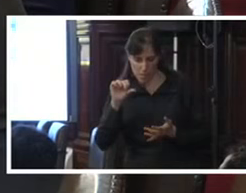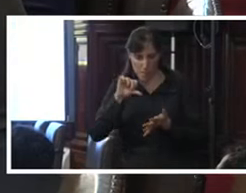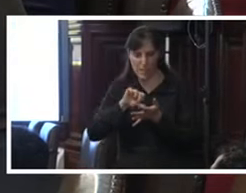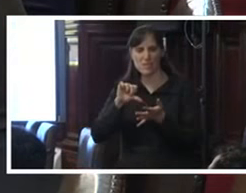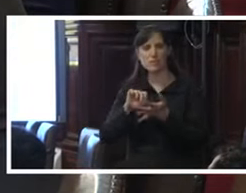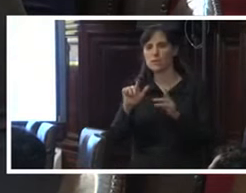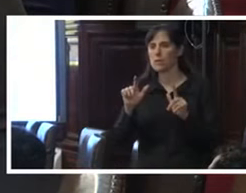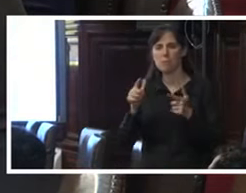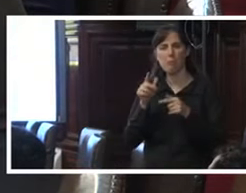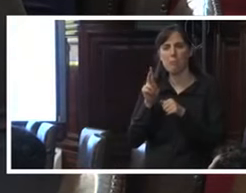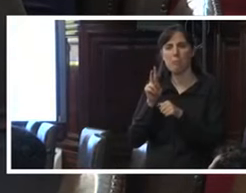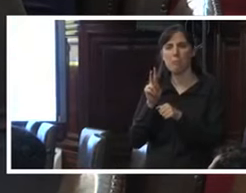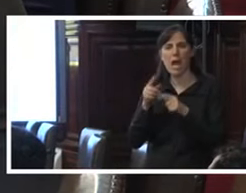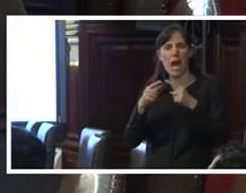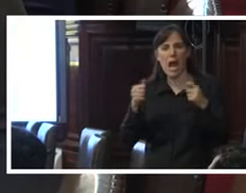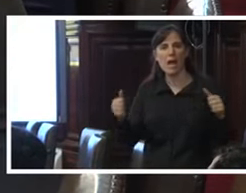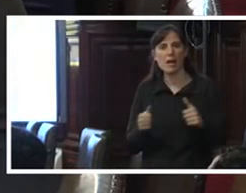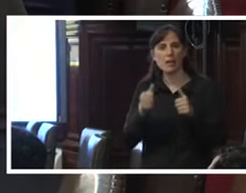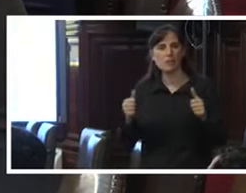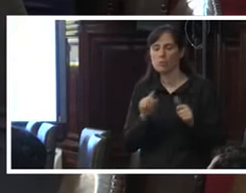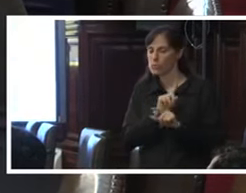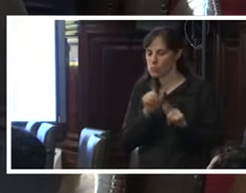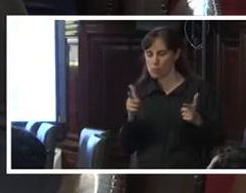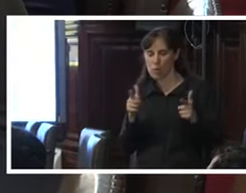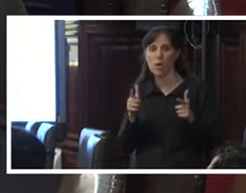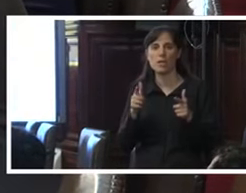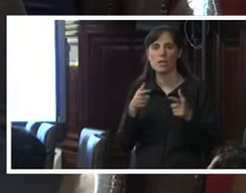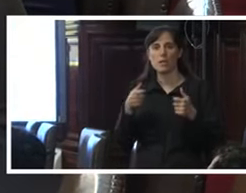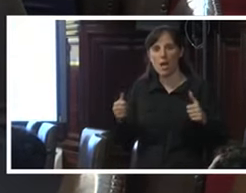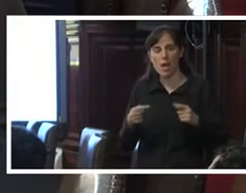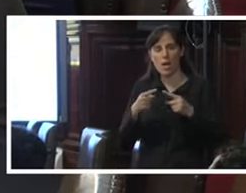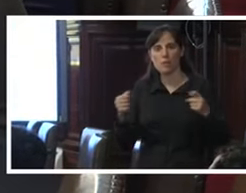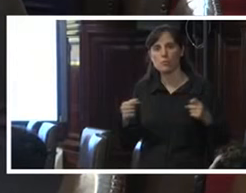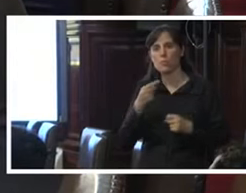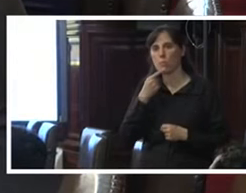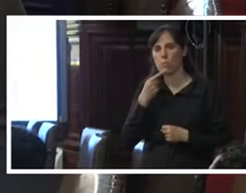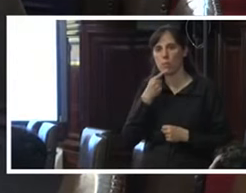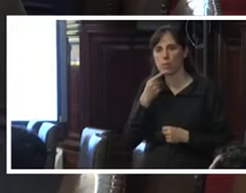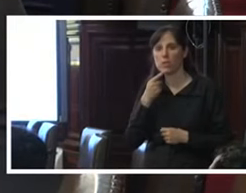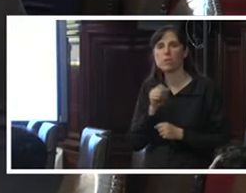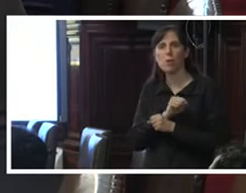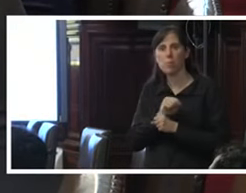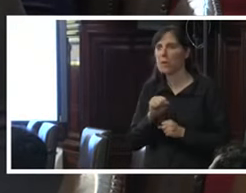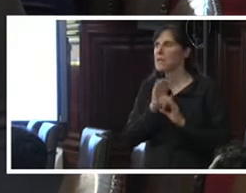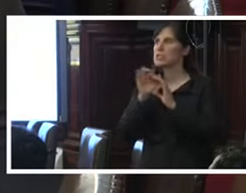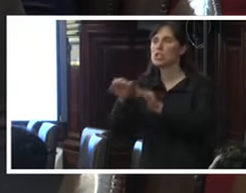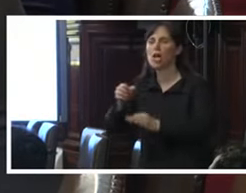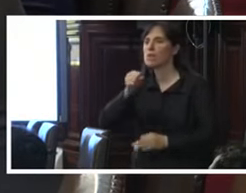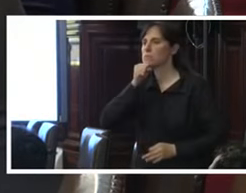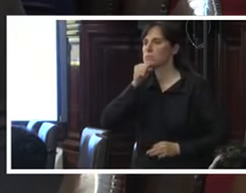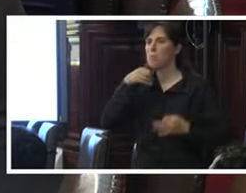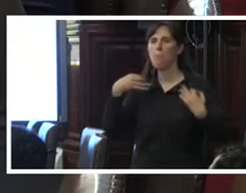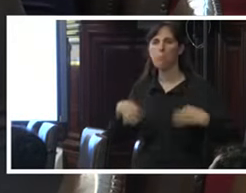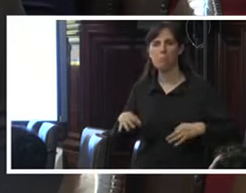ausencia de acciones además de la insuficiencia de políticas públicas que permitan a las y los bolivianos una vejez digna plena y